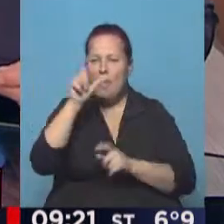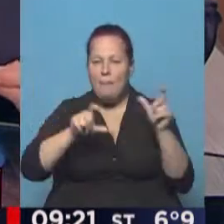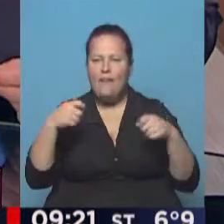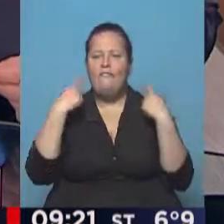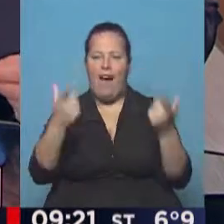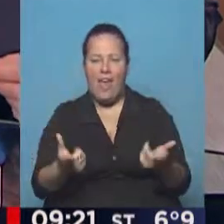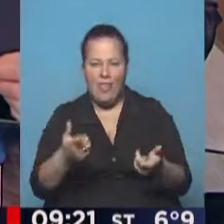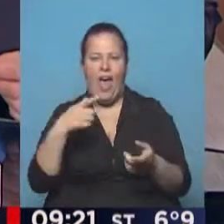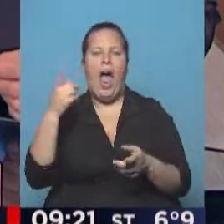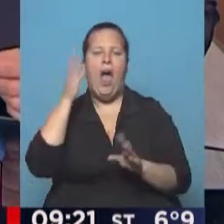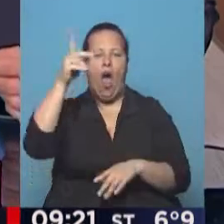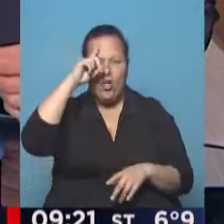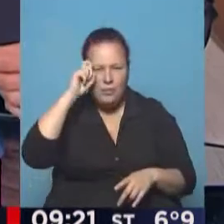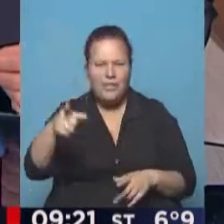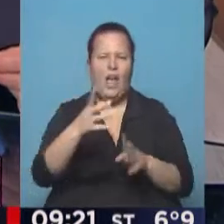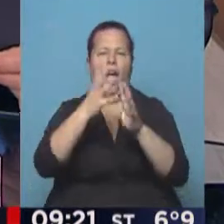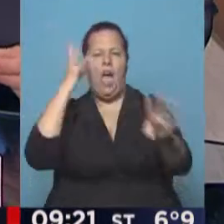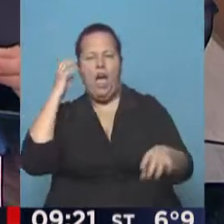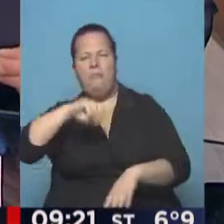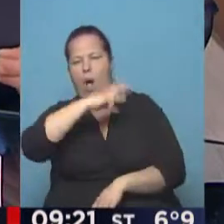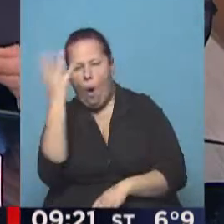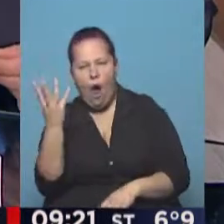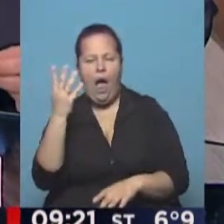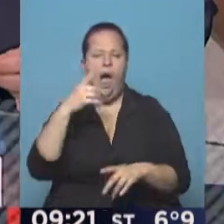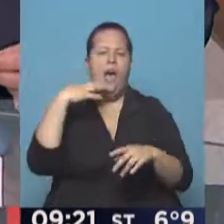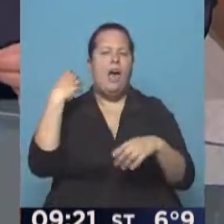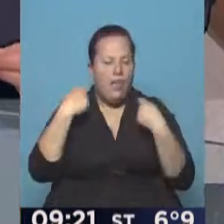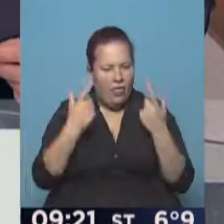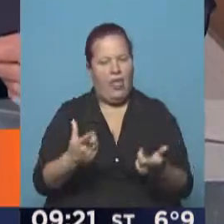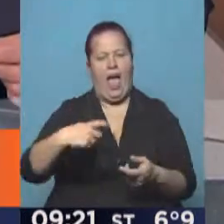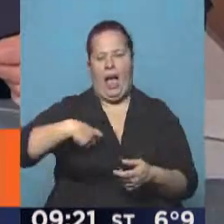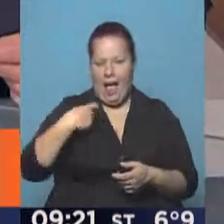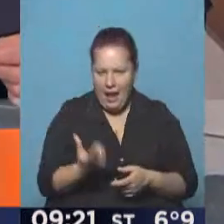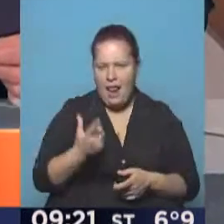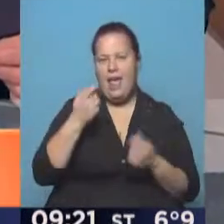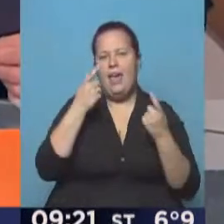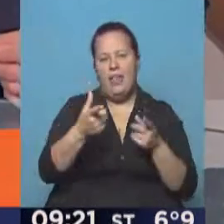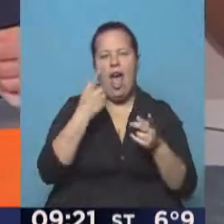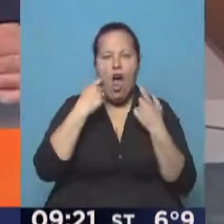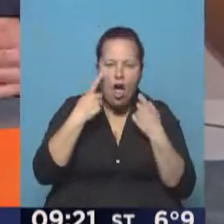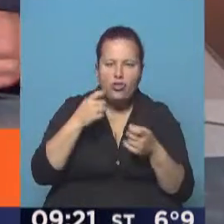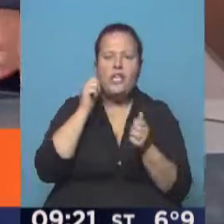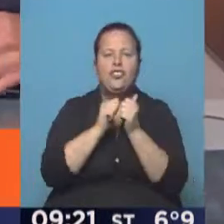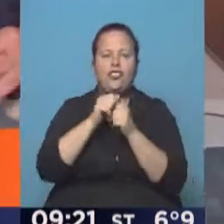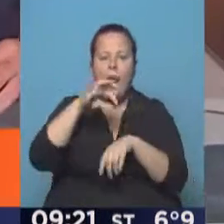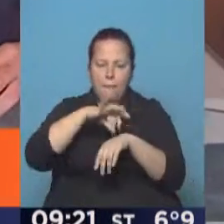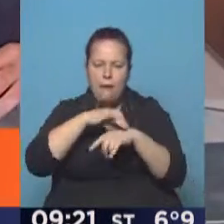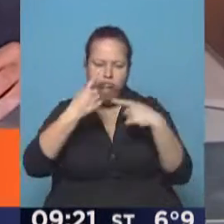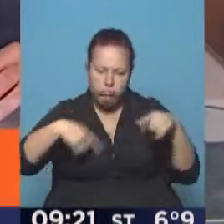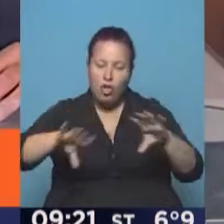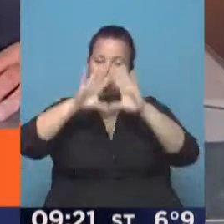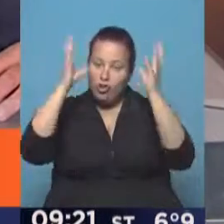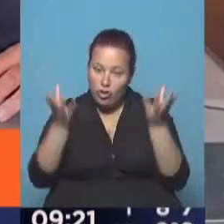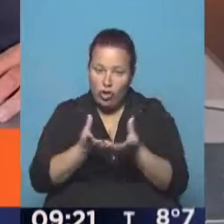verán beneficiadas, aquellos que van a los hospitales, que hacen la cola a las 4 de la mañana, tendrán su carnet, tendrán su seguimiento, su historia clínica. De todos esos